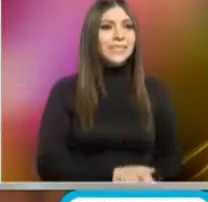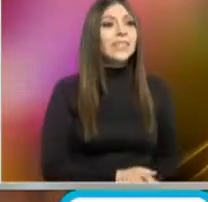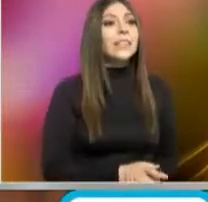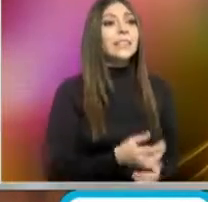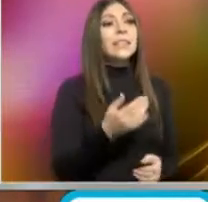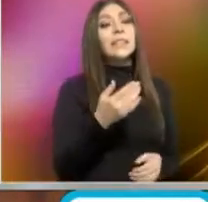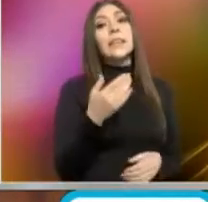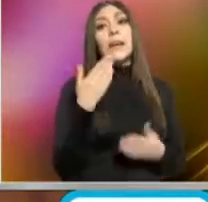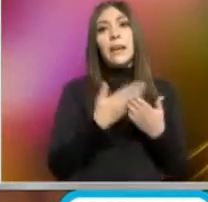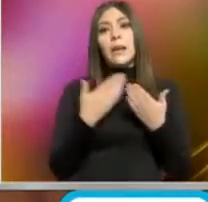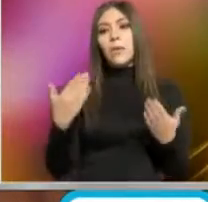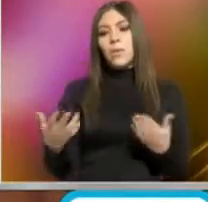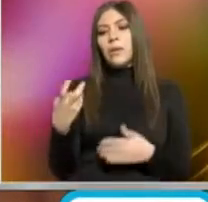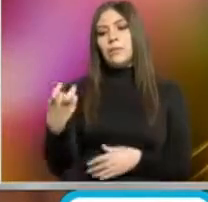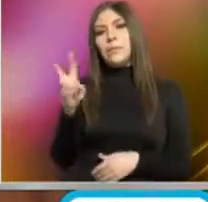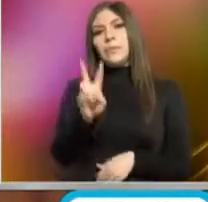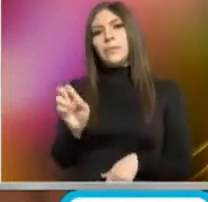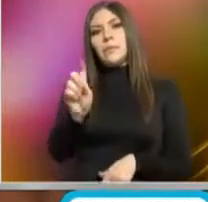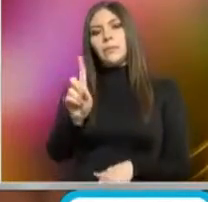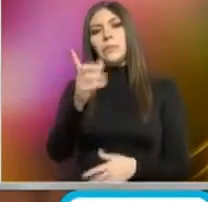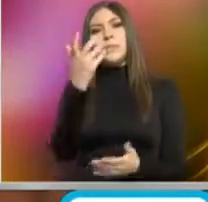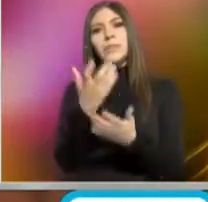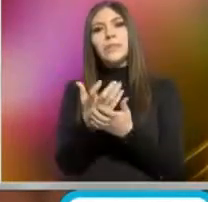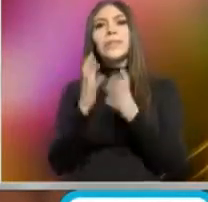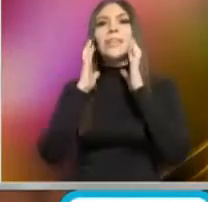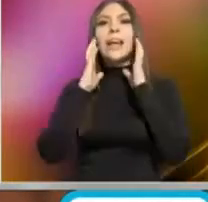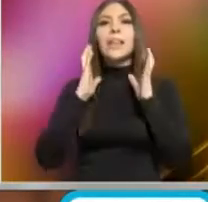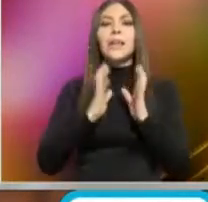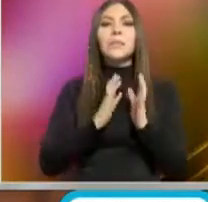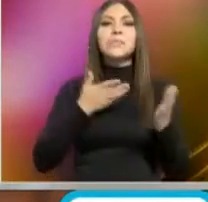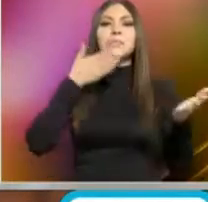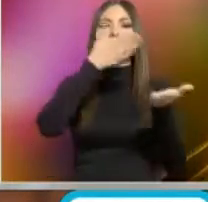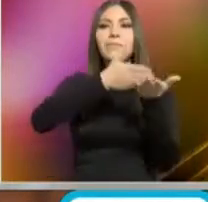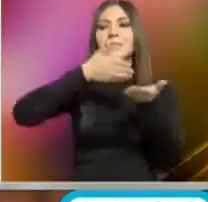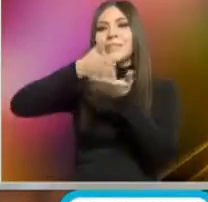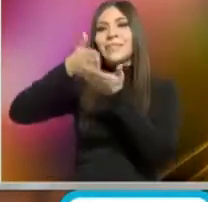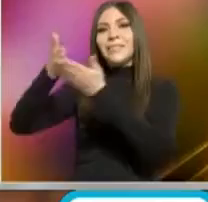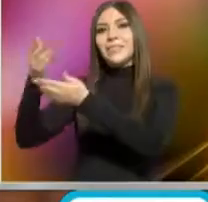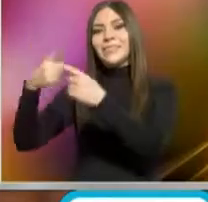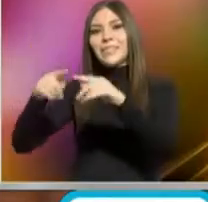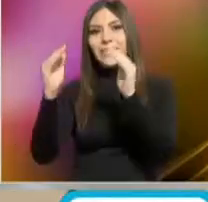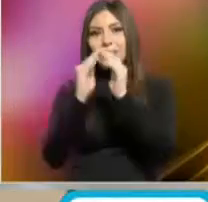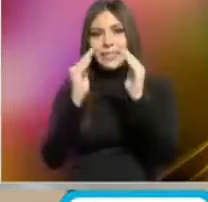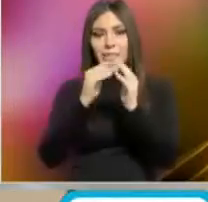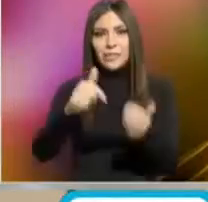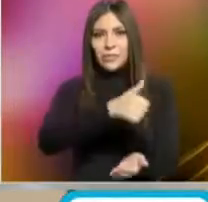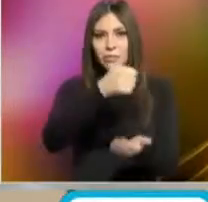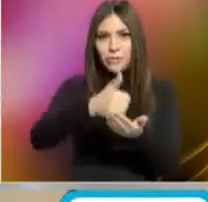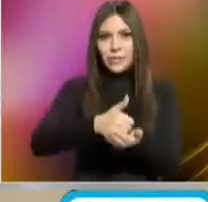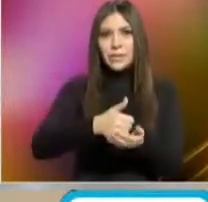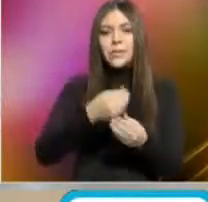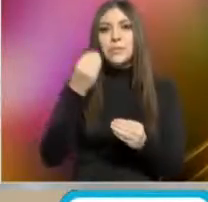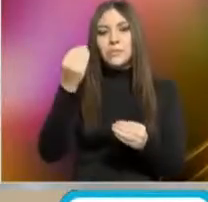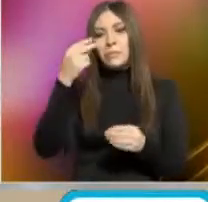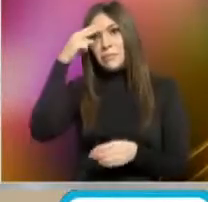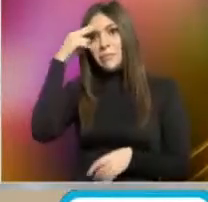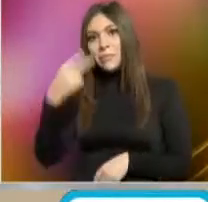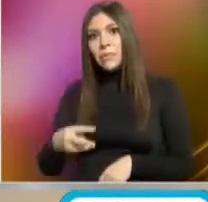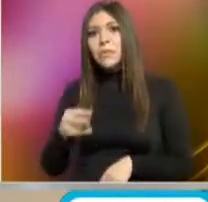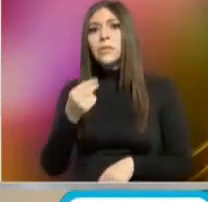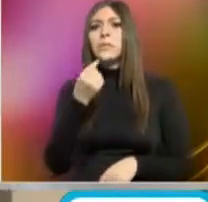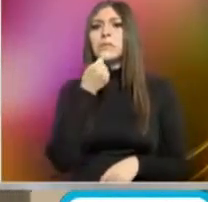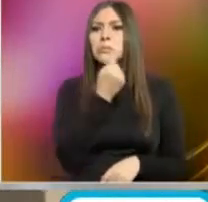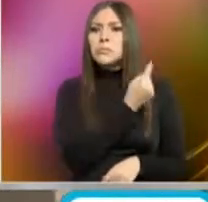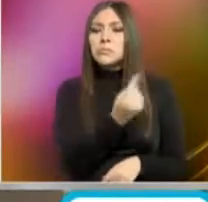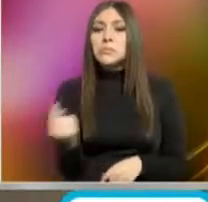semana que visitó Santa Claus varios hogares de capitalinos y de los mexicanos, pues muchos niños que se